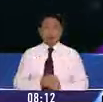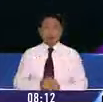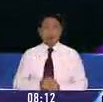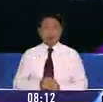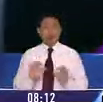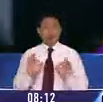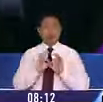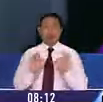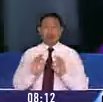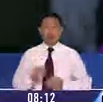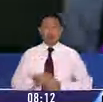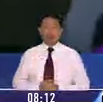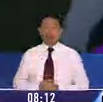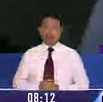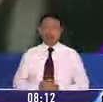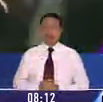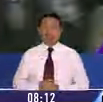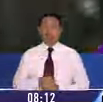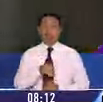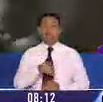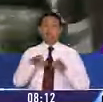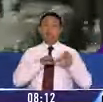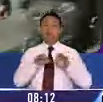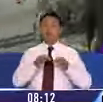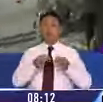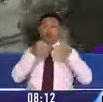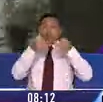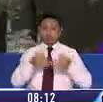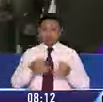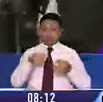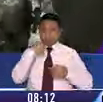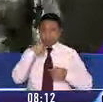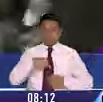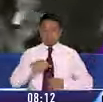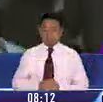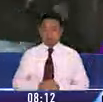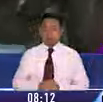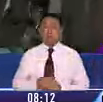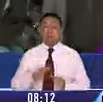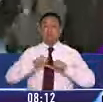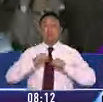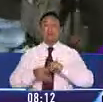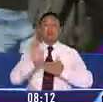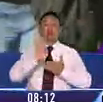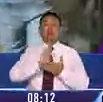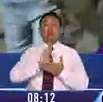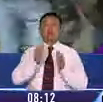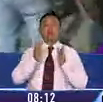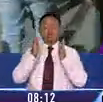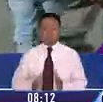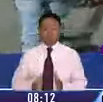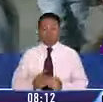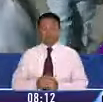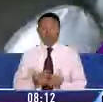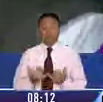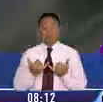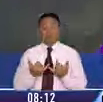medios de prensa, ha ratificado a los asambleístas que ahora se tienen